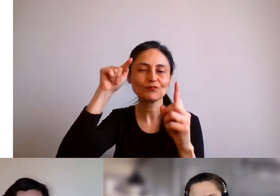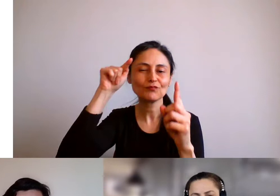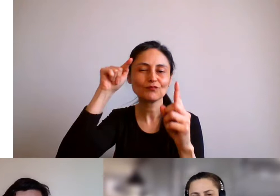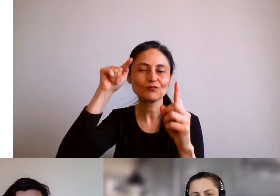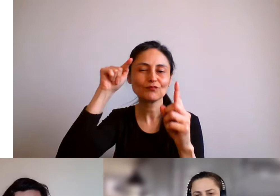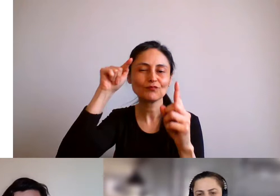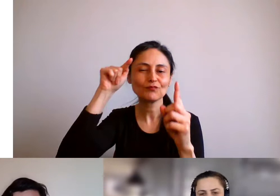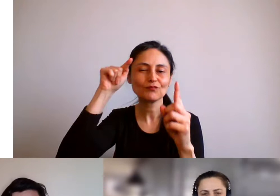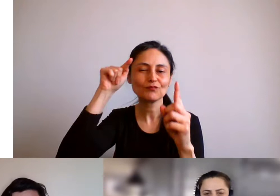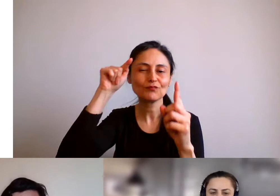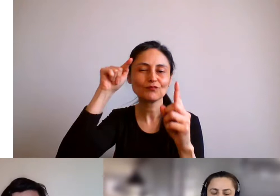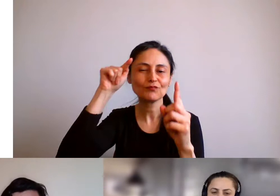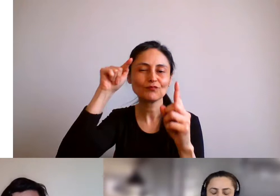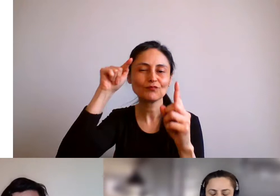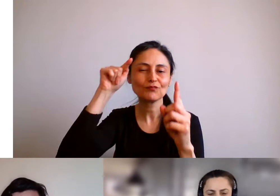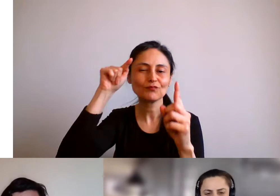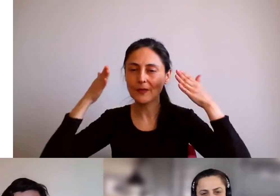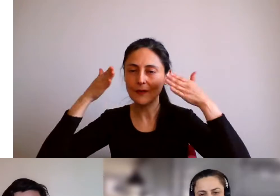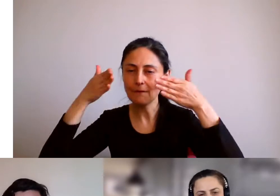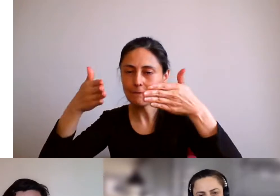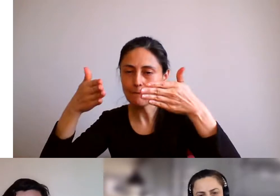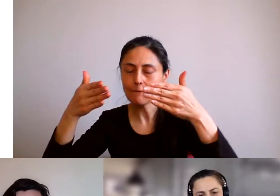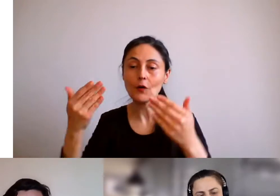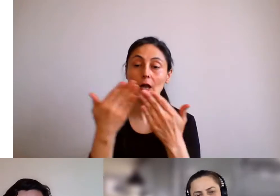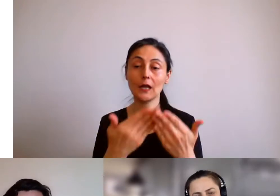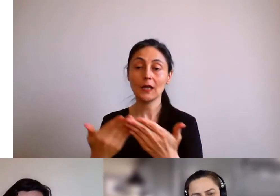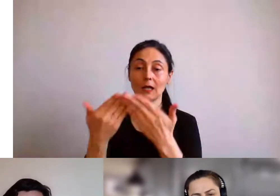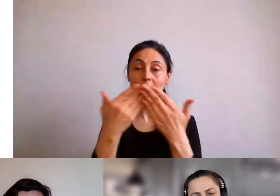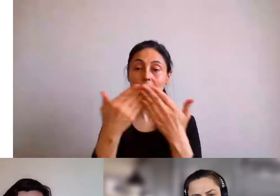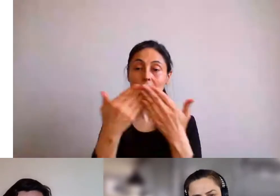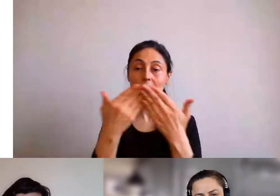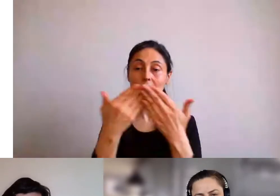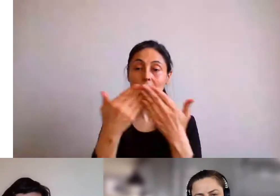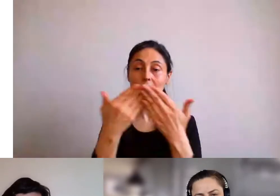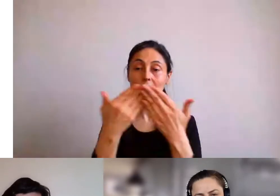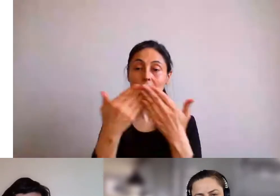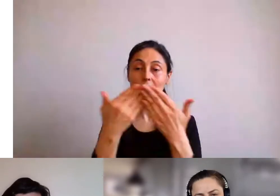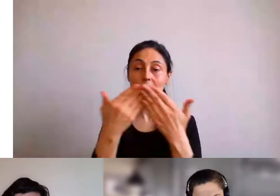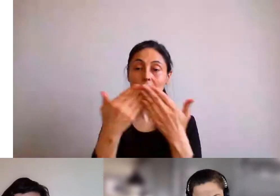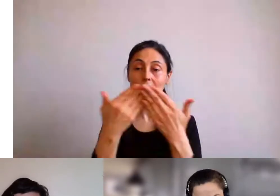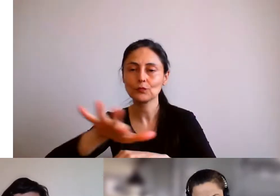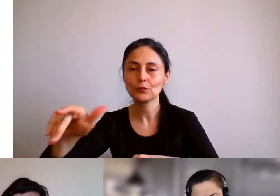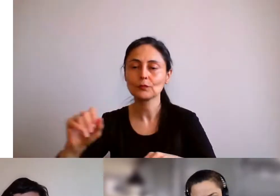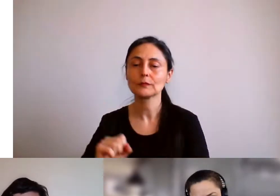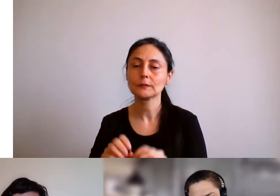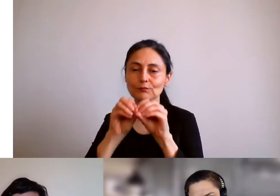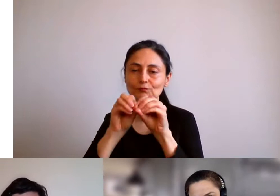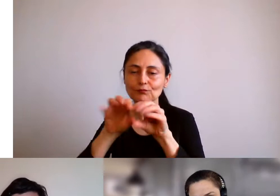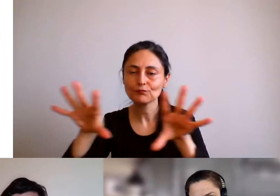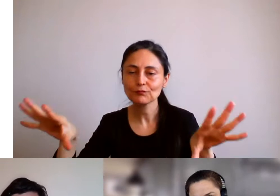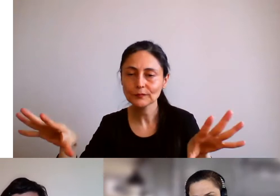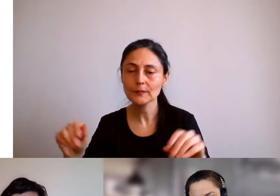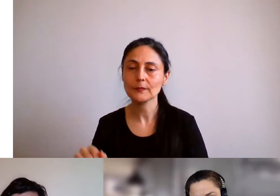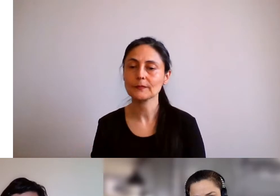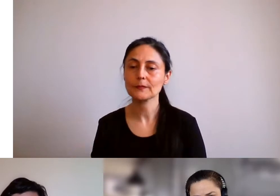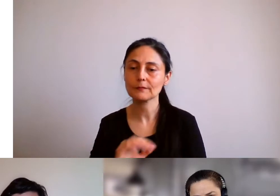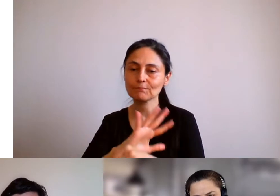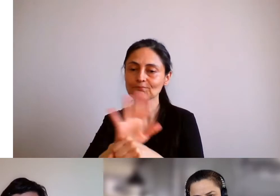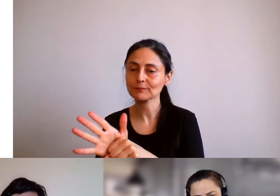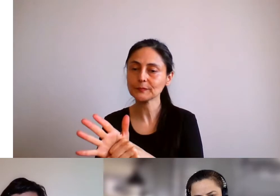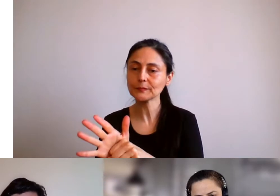cierto?, el fenómeno en estudio, en este caso, ¿no es cierto?, el COVID y el post-COVID, y de la pertinencia de tener una